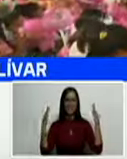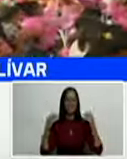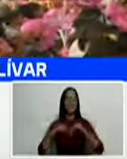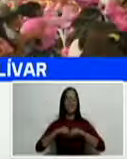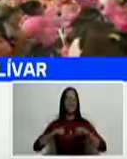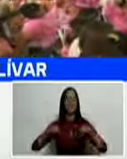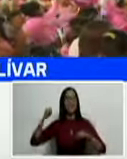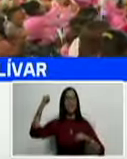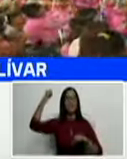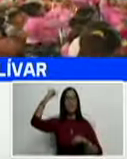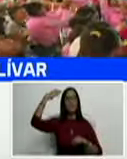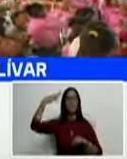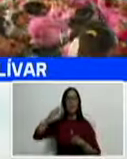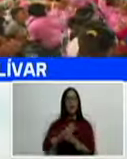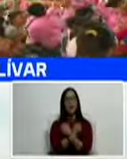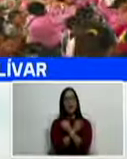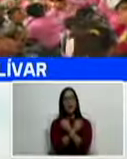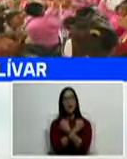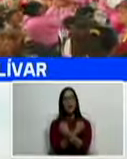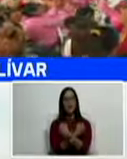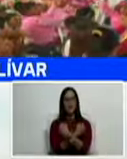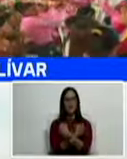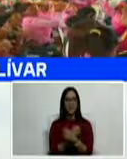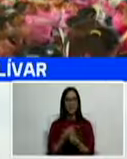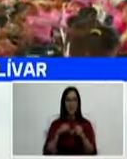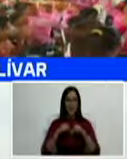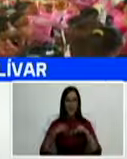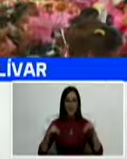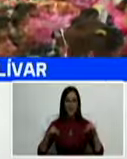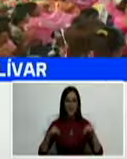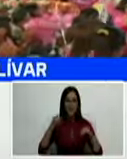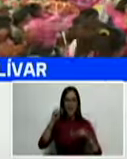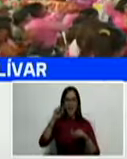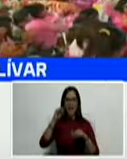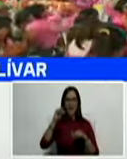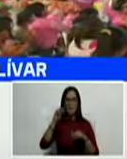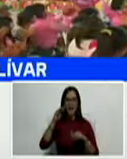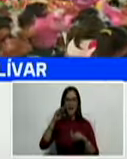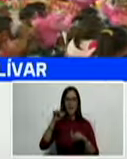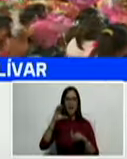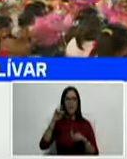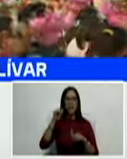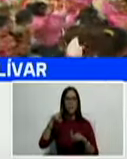del sol amado, la tierra de Ana María Campos.